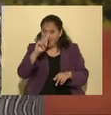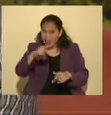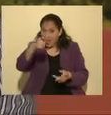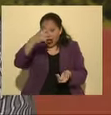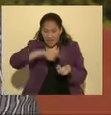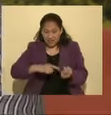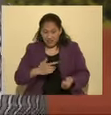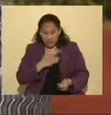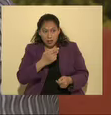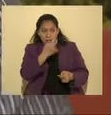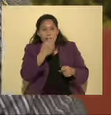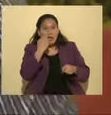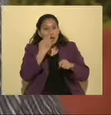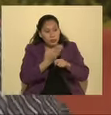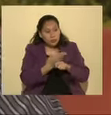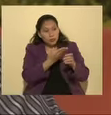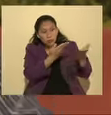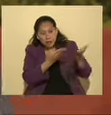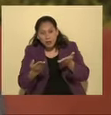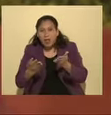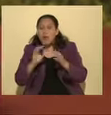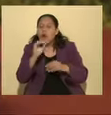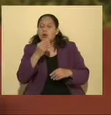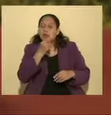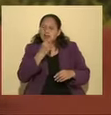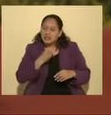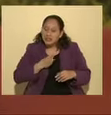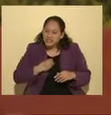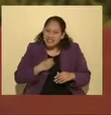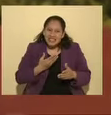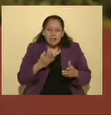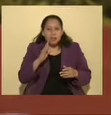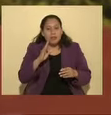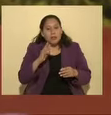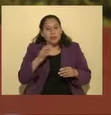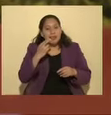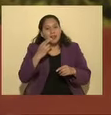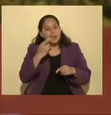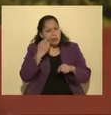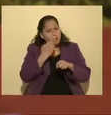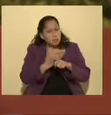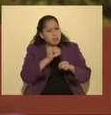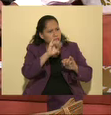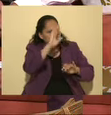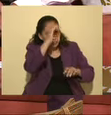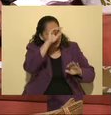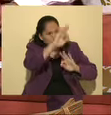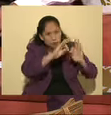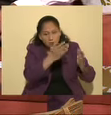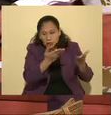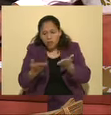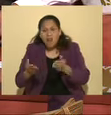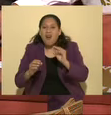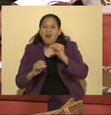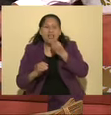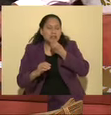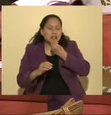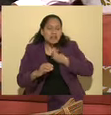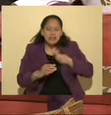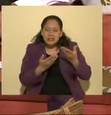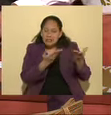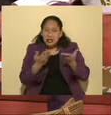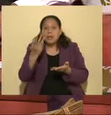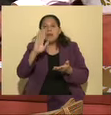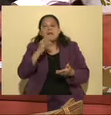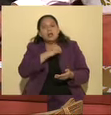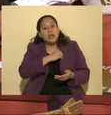te hiciste responsable o no te quedó de otra y estás forzada a dejarlo ahí? Yo creo que más bien no te quedó de otra. Es una obligación, se convierte en una